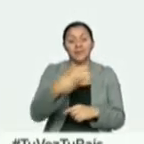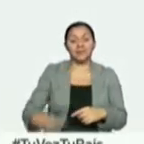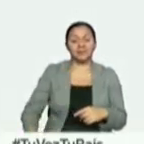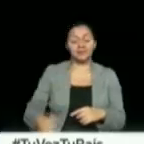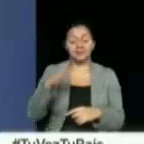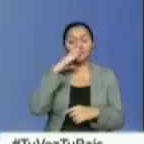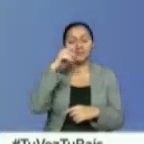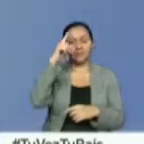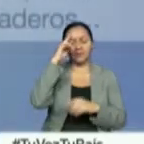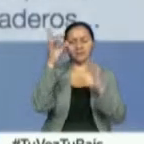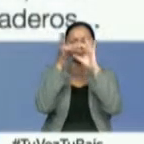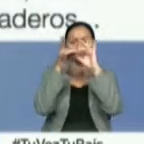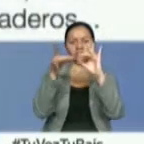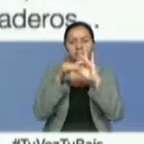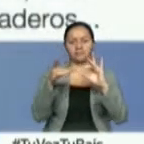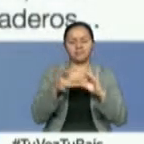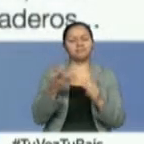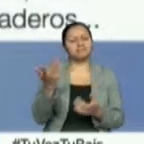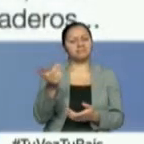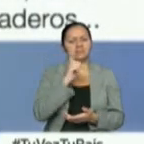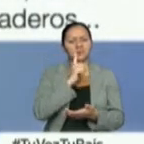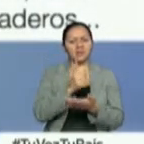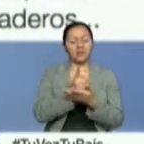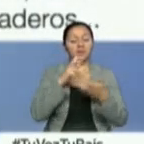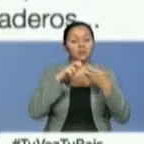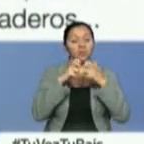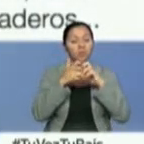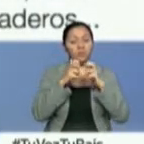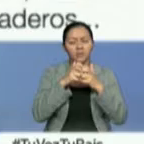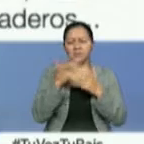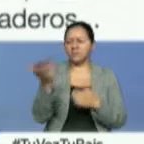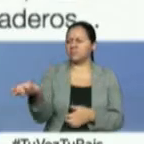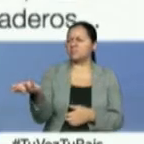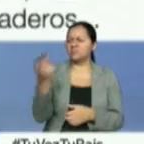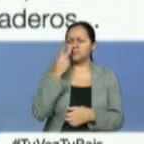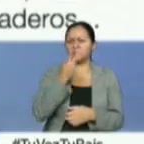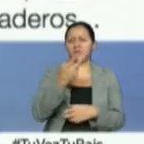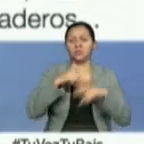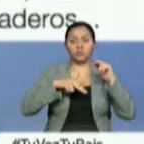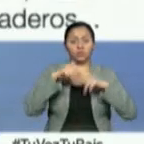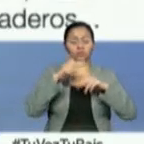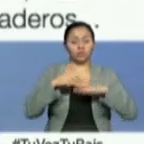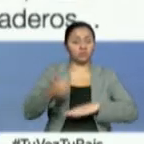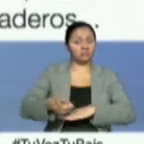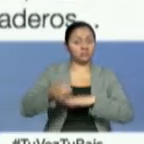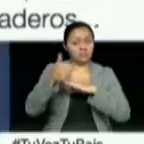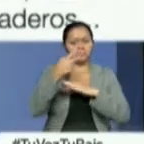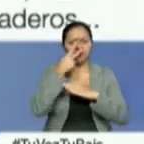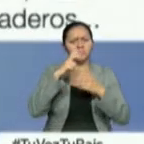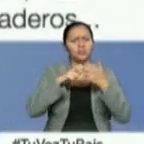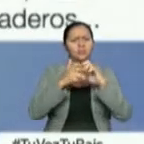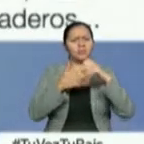correa escribió es una lástima que la cámara de industrias de la construcción se preste a esta politiquería cuando el principal